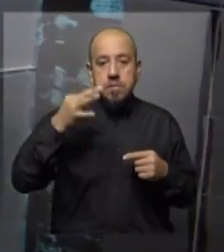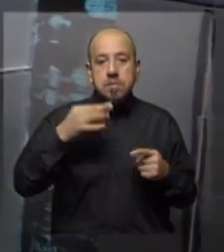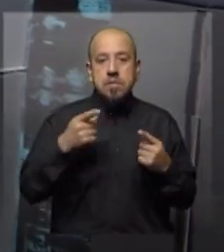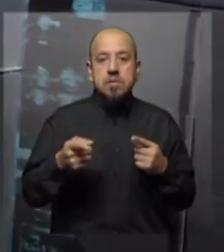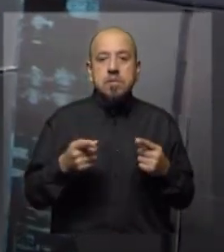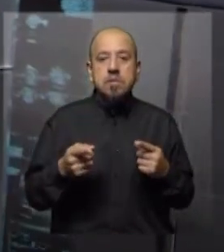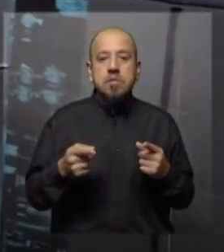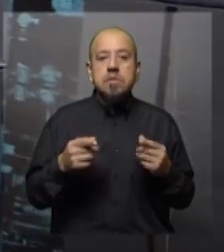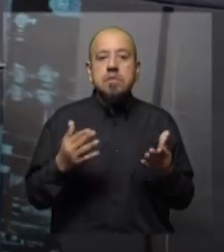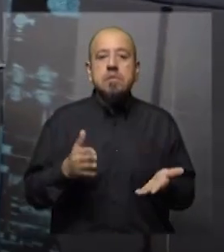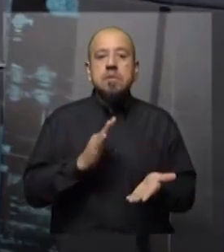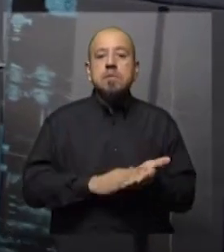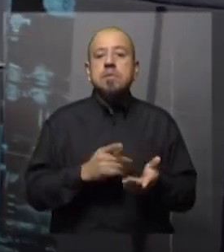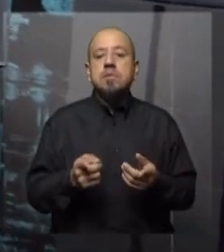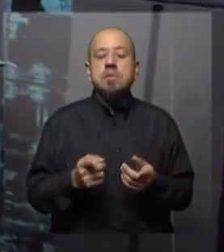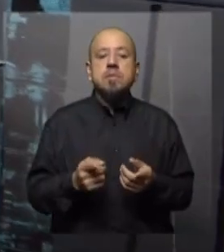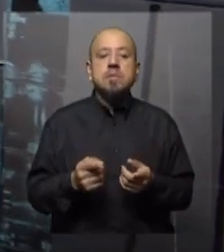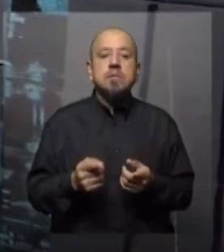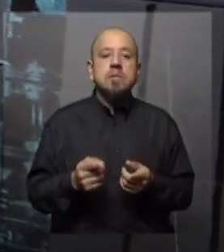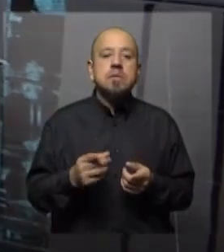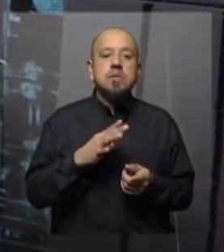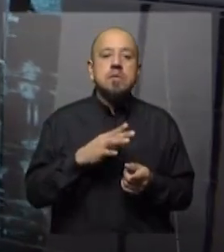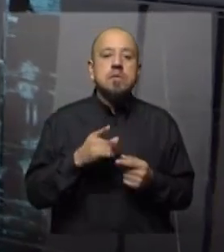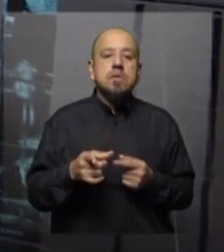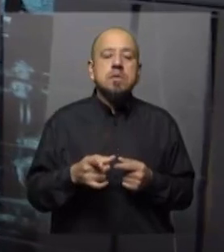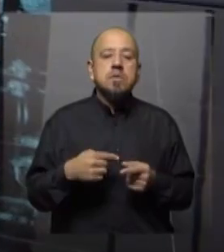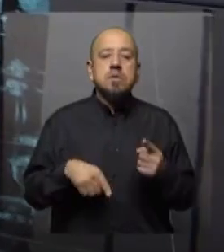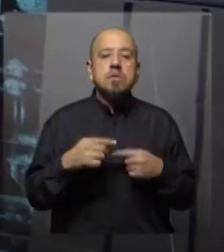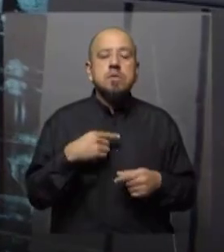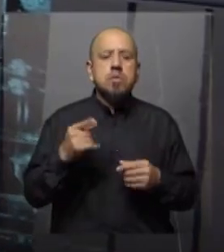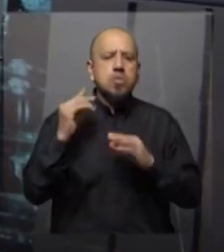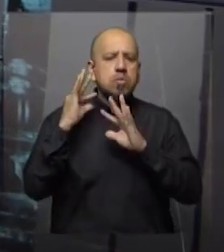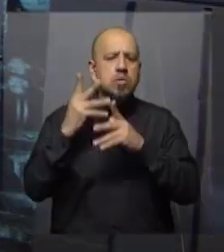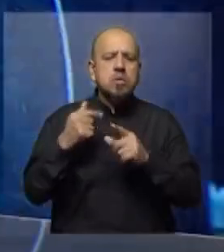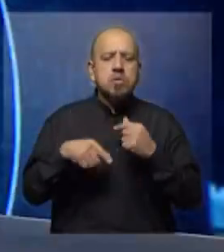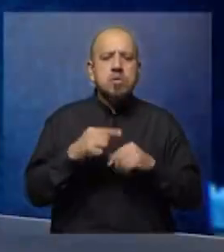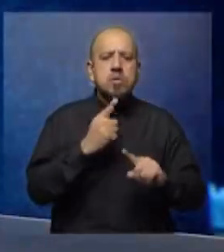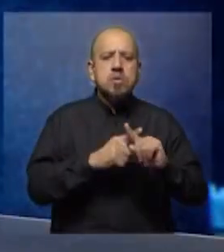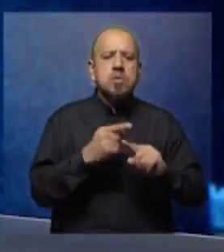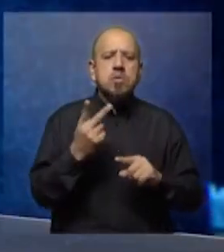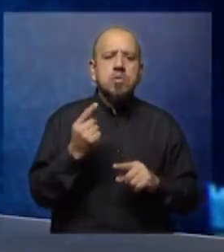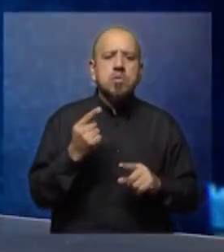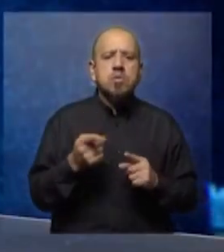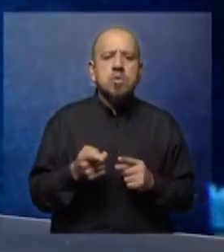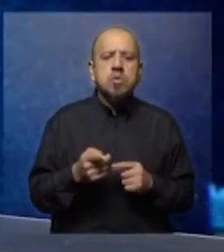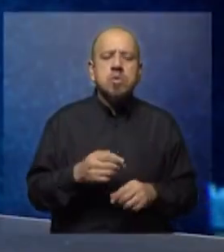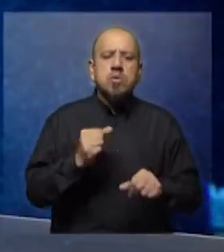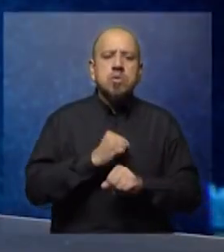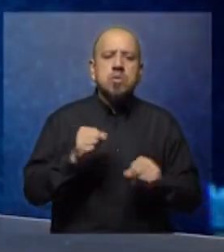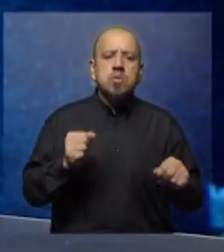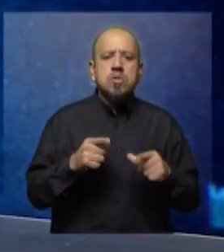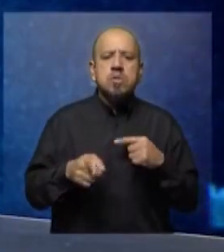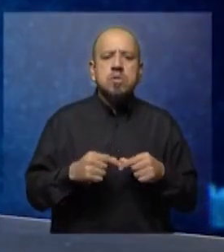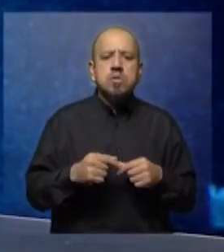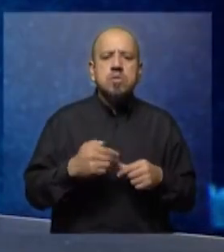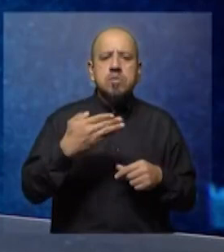es un material que digamos es extremadamente contemporáneo esto parece del Siglo 21 uno podría asociarlo